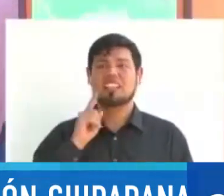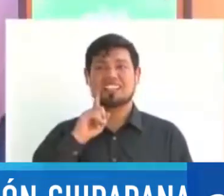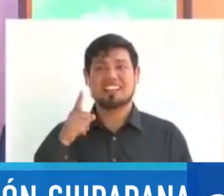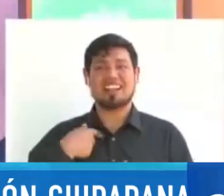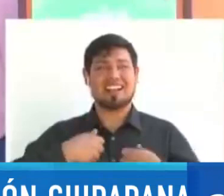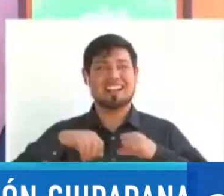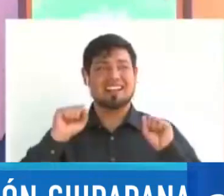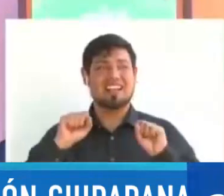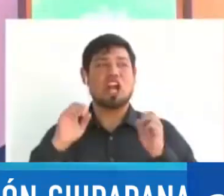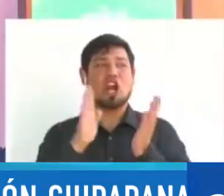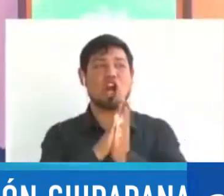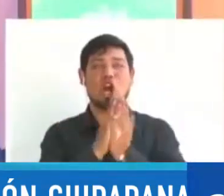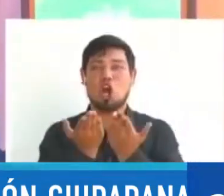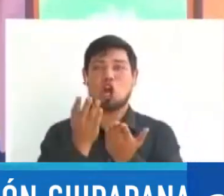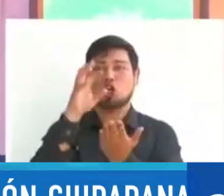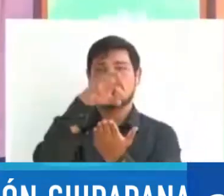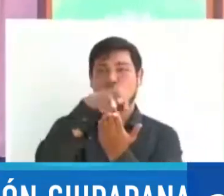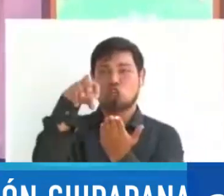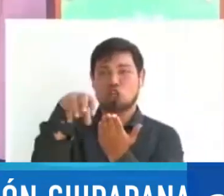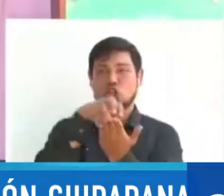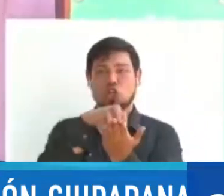Comics.